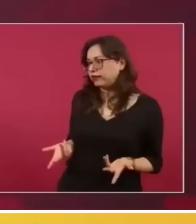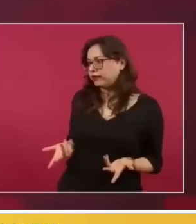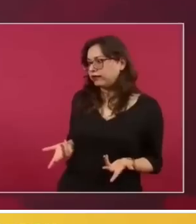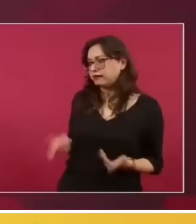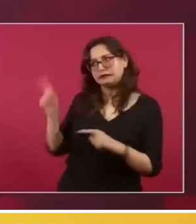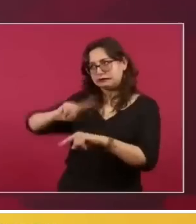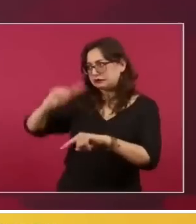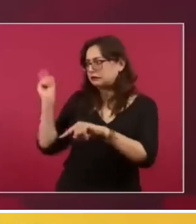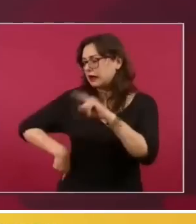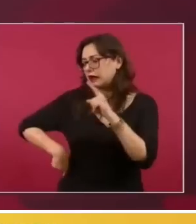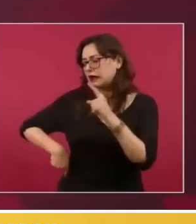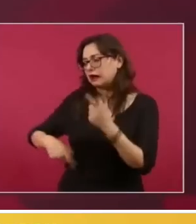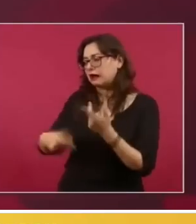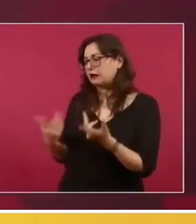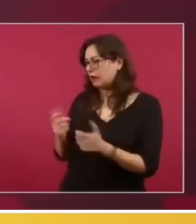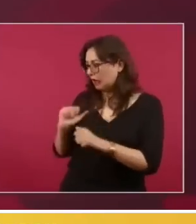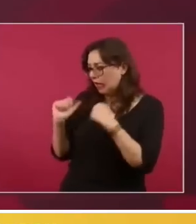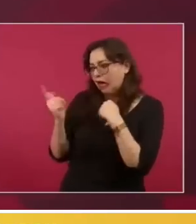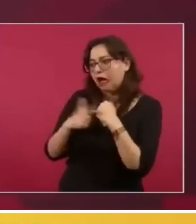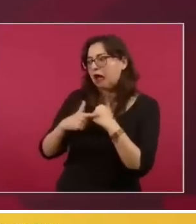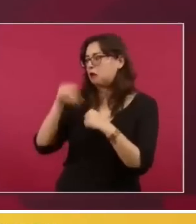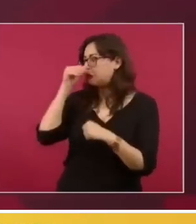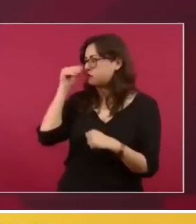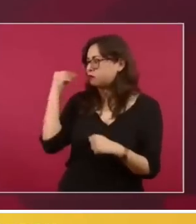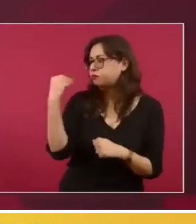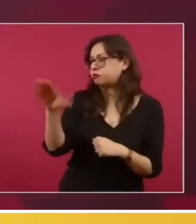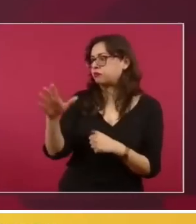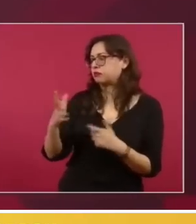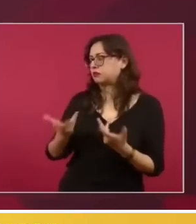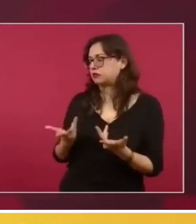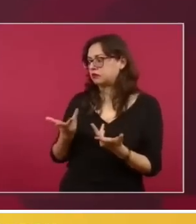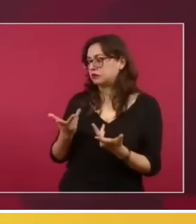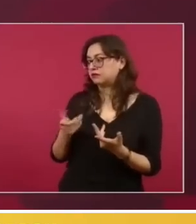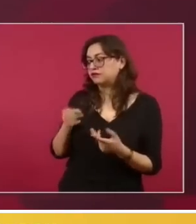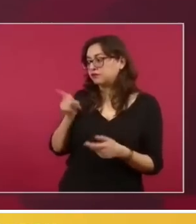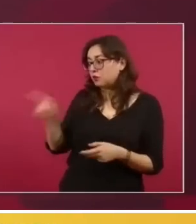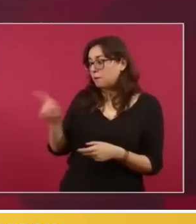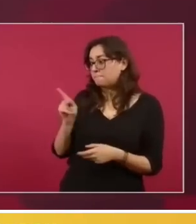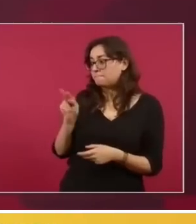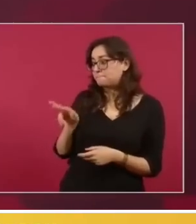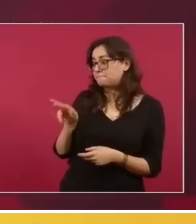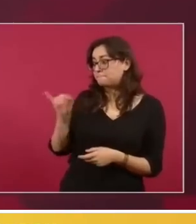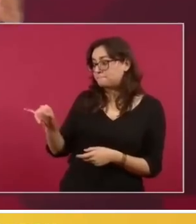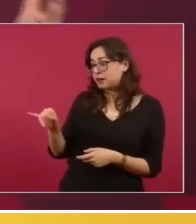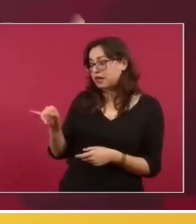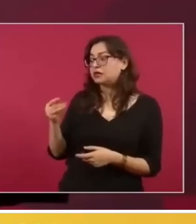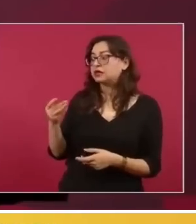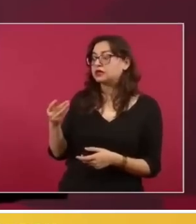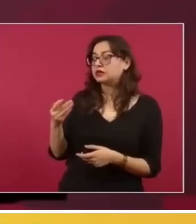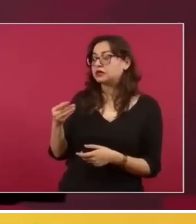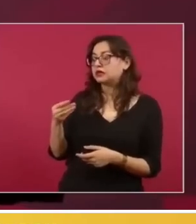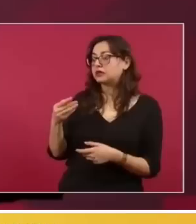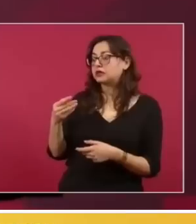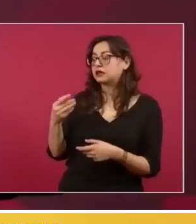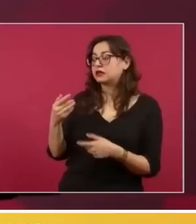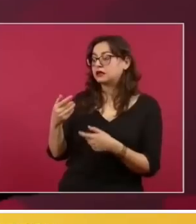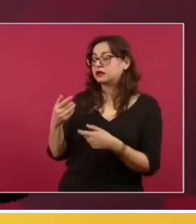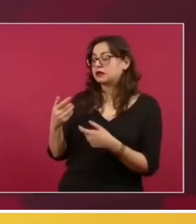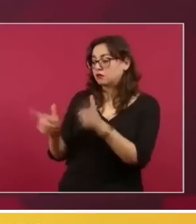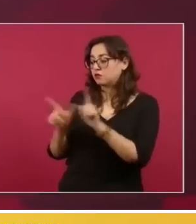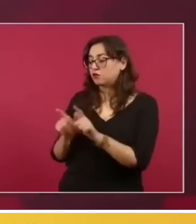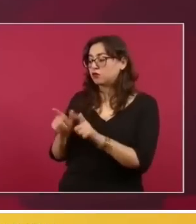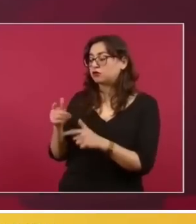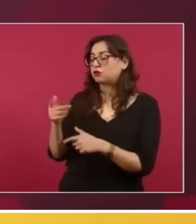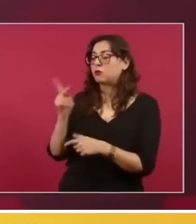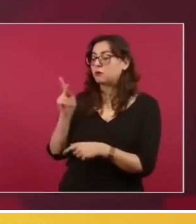para que quede de candidato único.